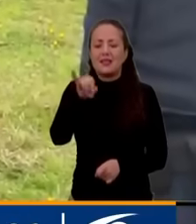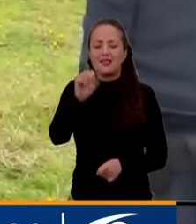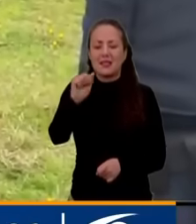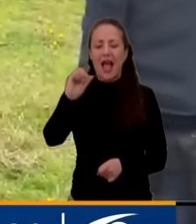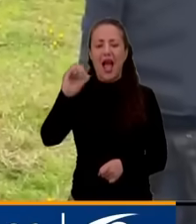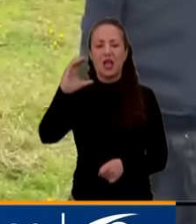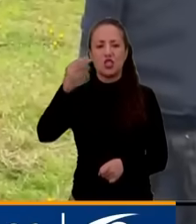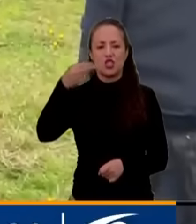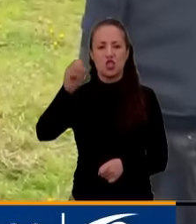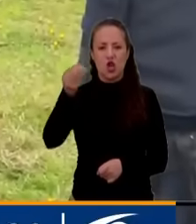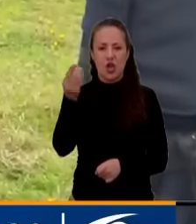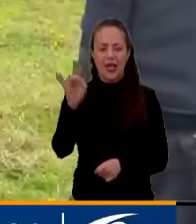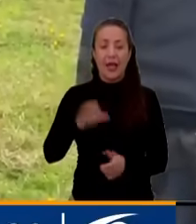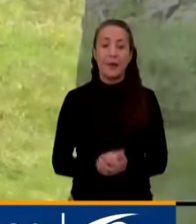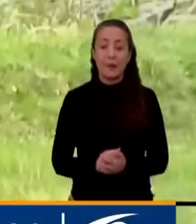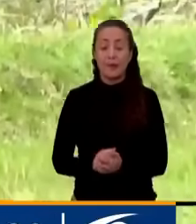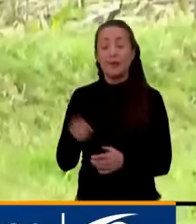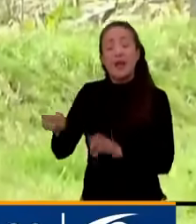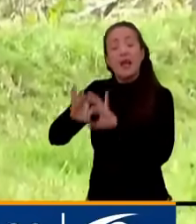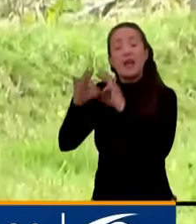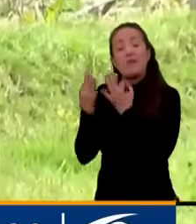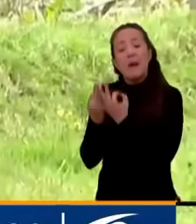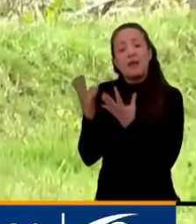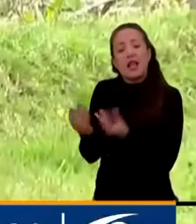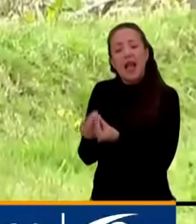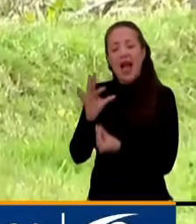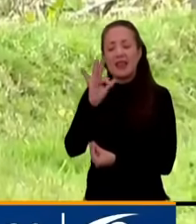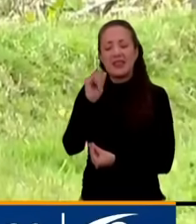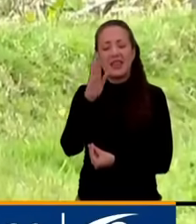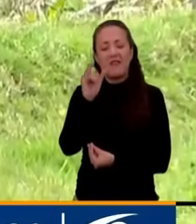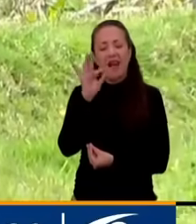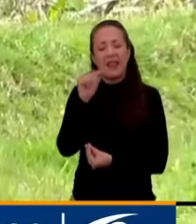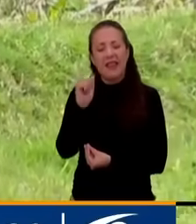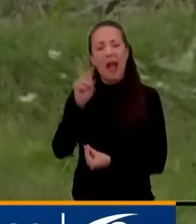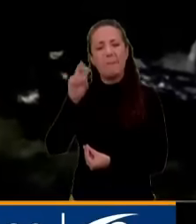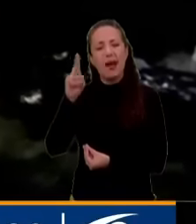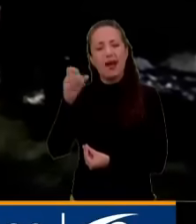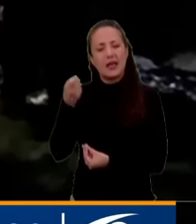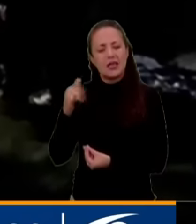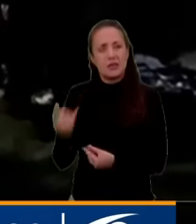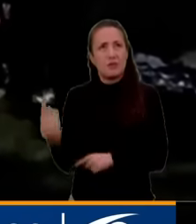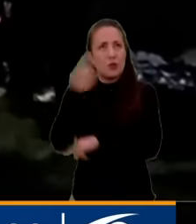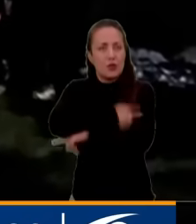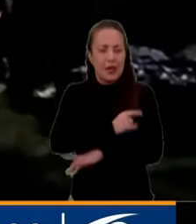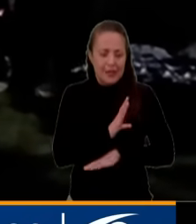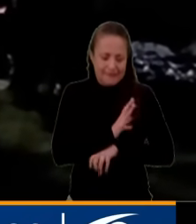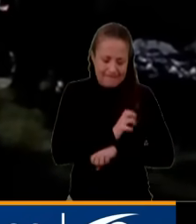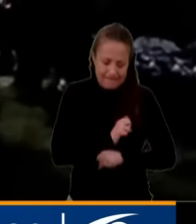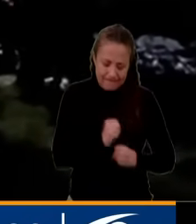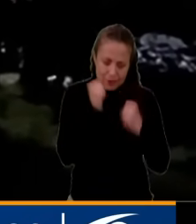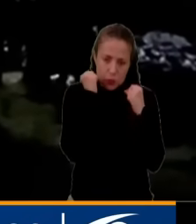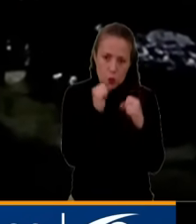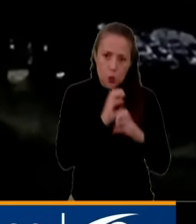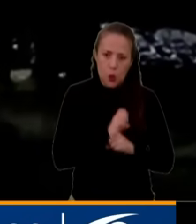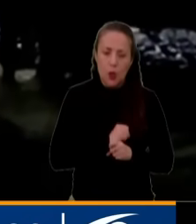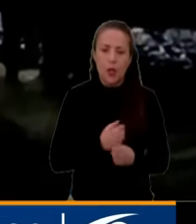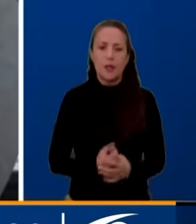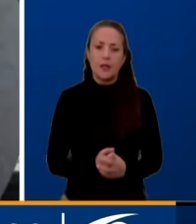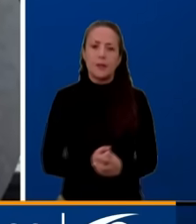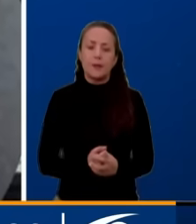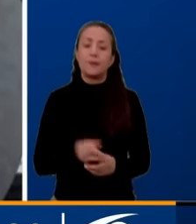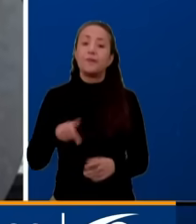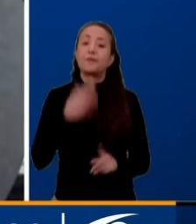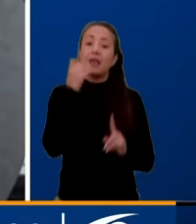acá para la familia tibat Vargas es un día lleno de tristeza Janet